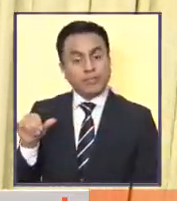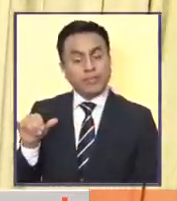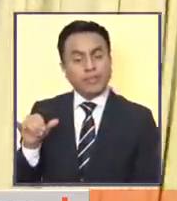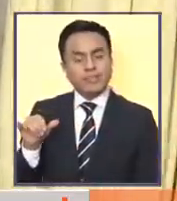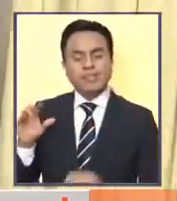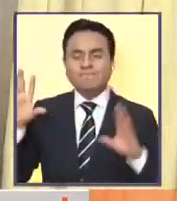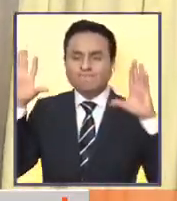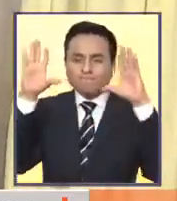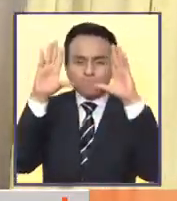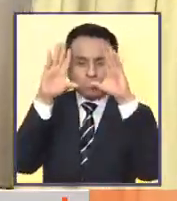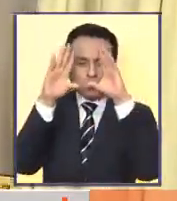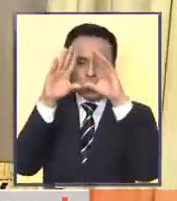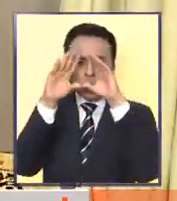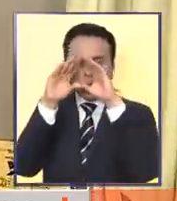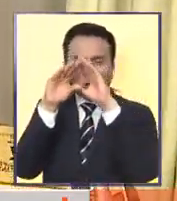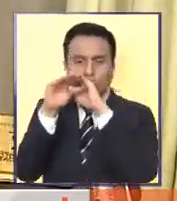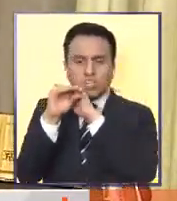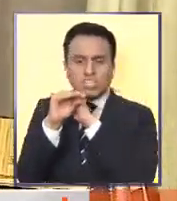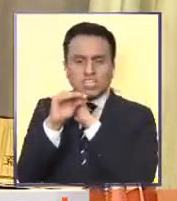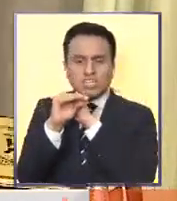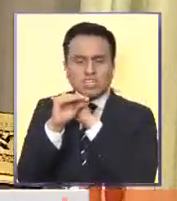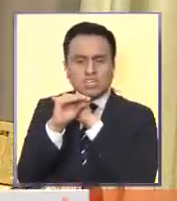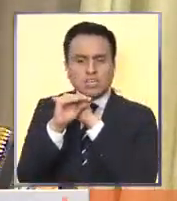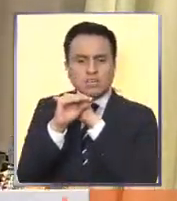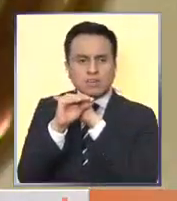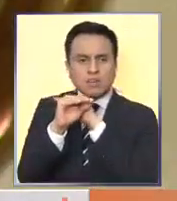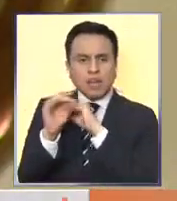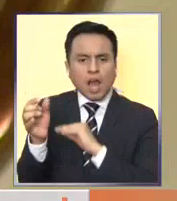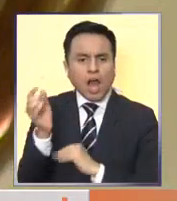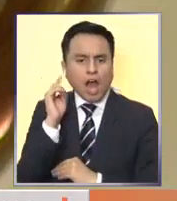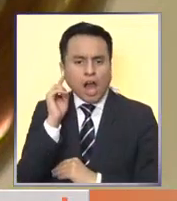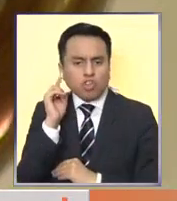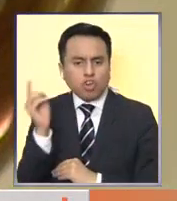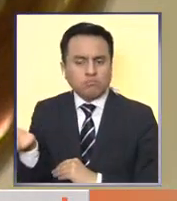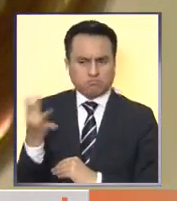noche, me mandaron un audio